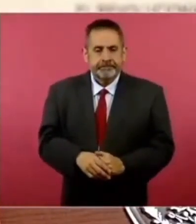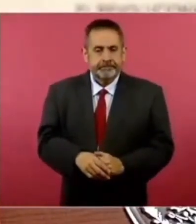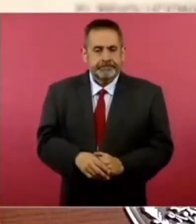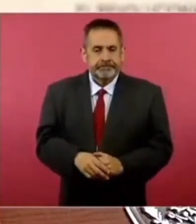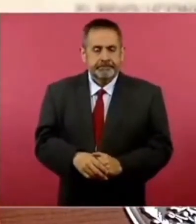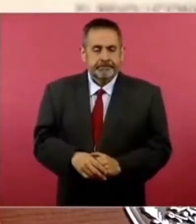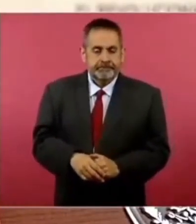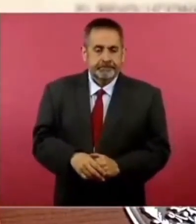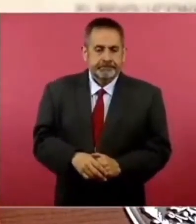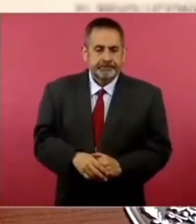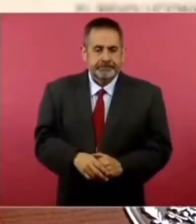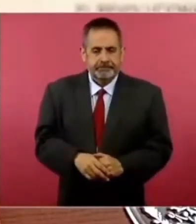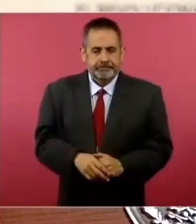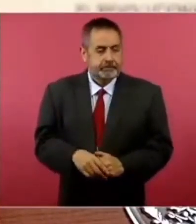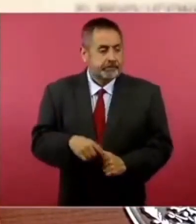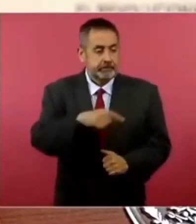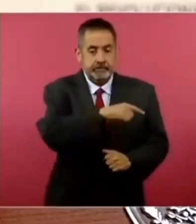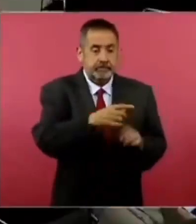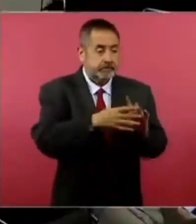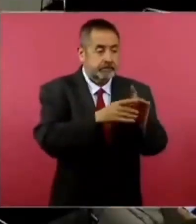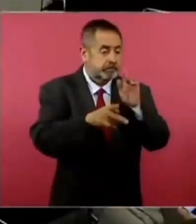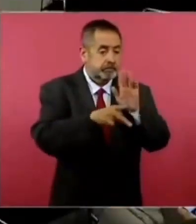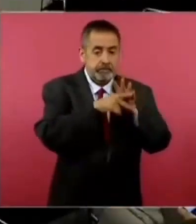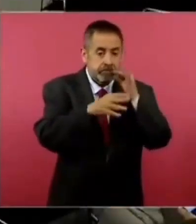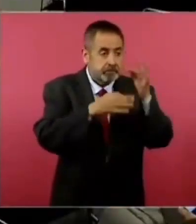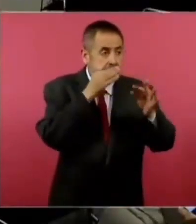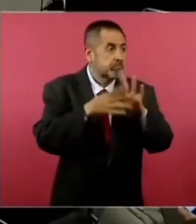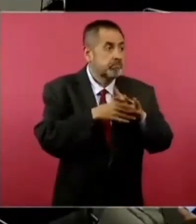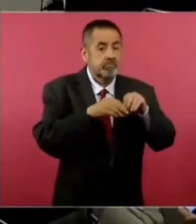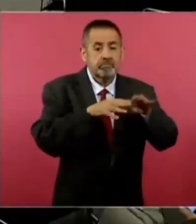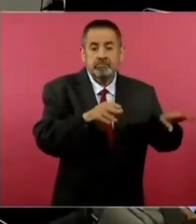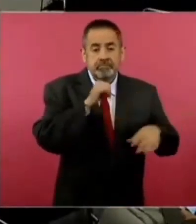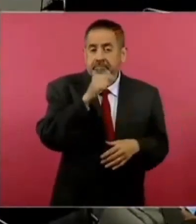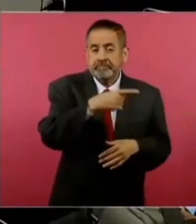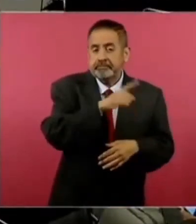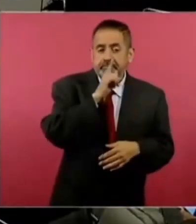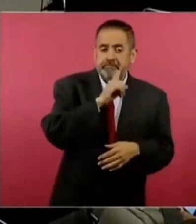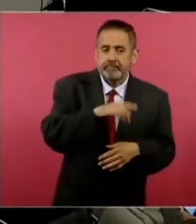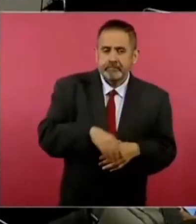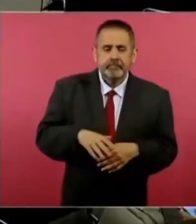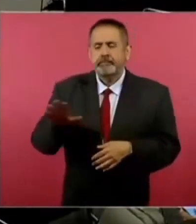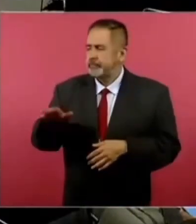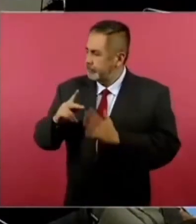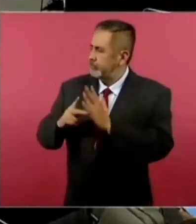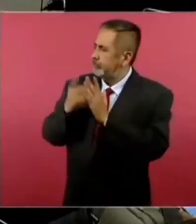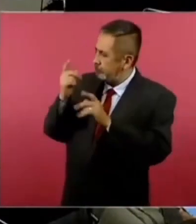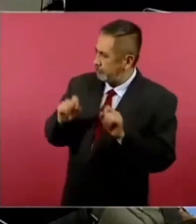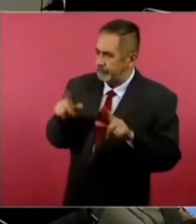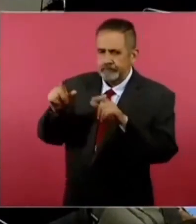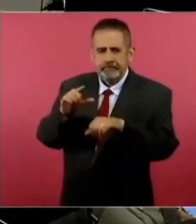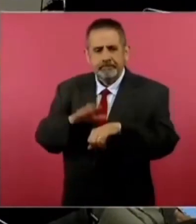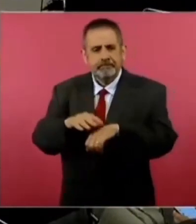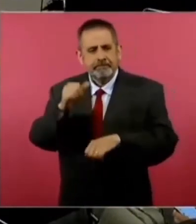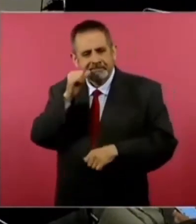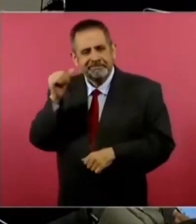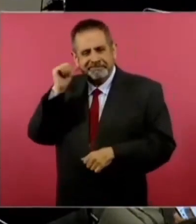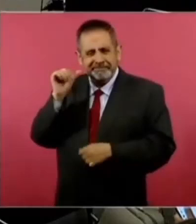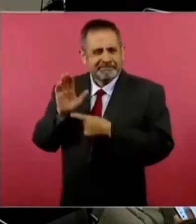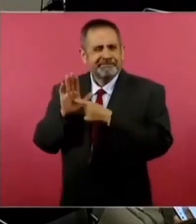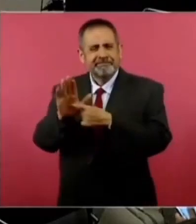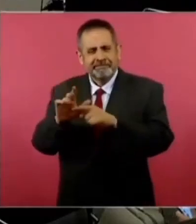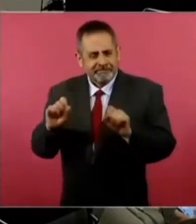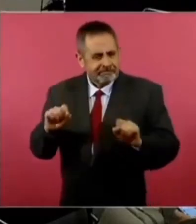como de esto no hablan en los medios convencionales, ¿por qué no vuelves a poner lo de ayer?